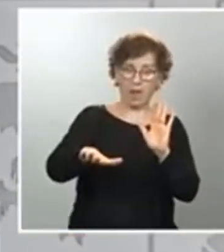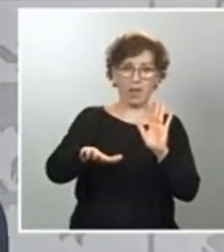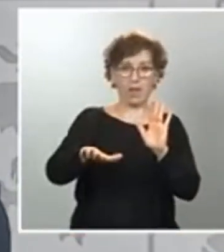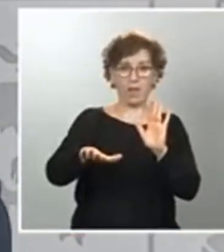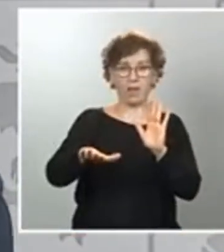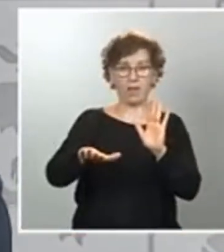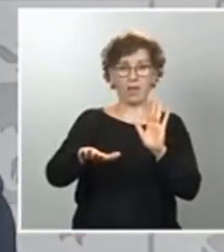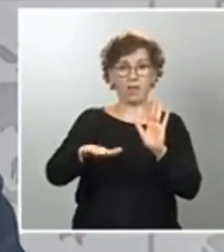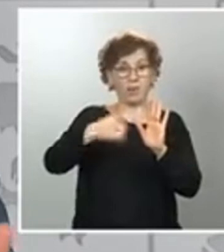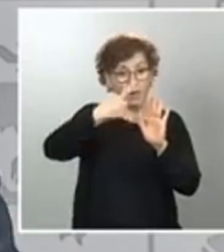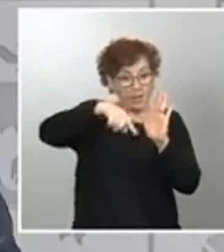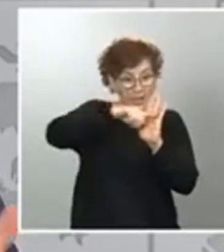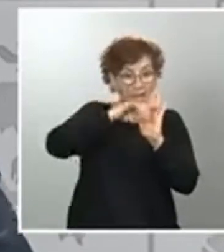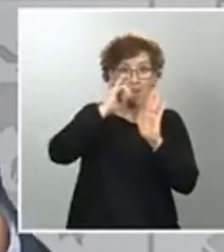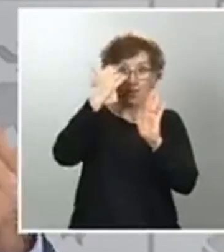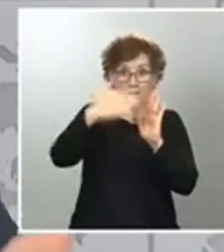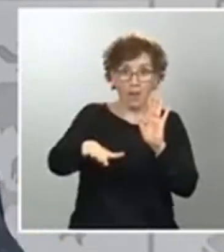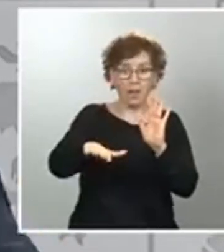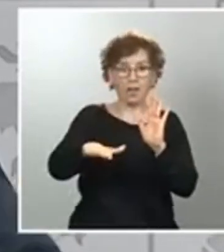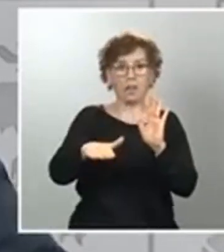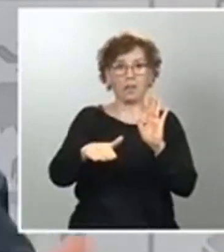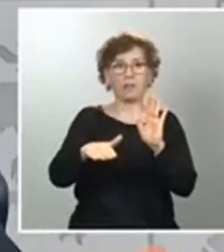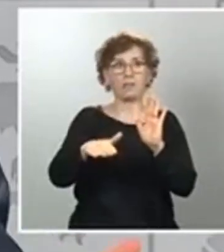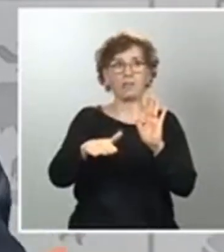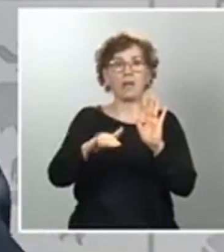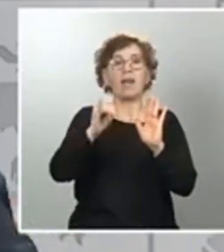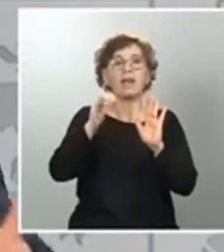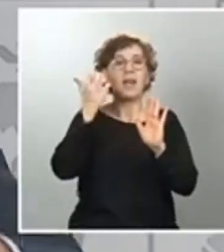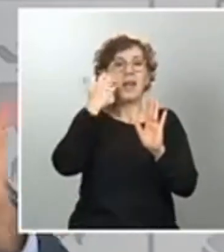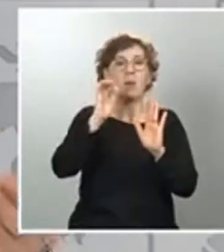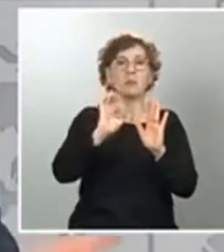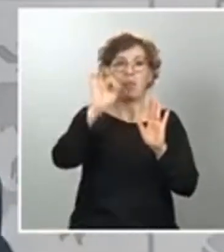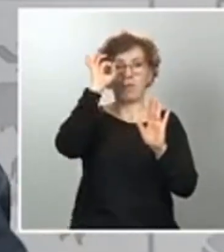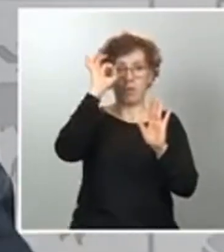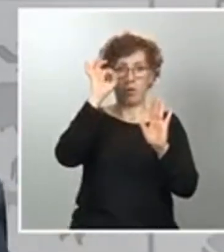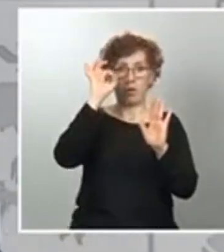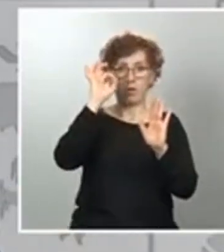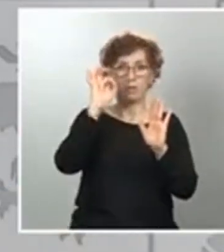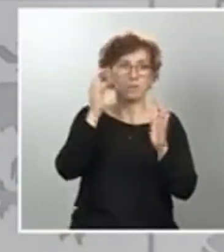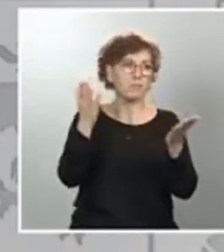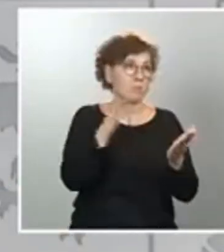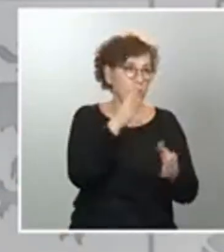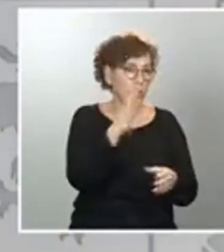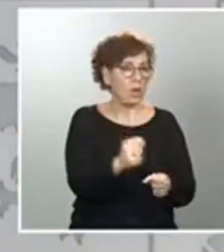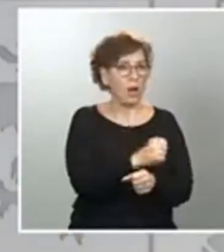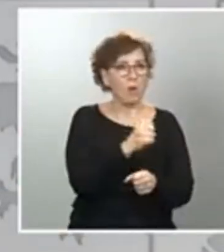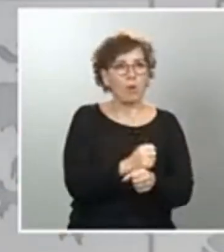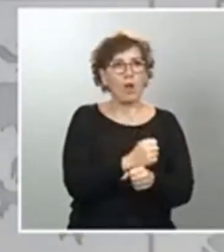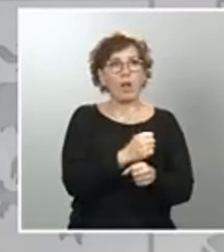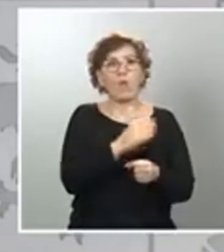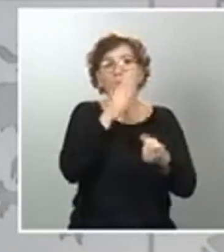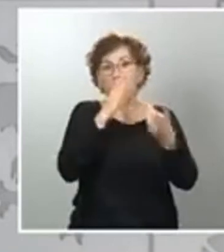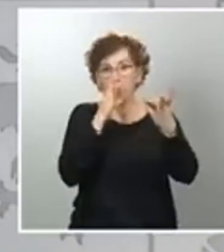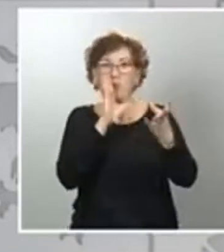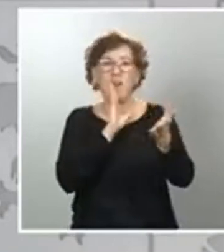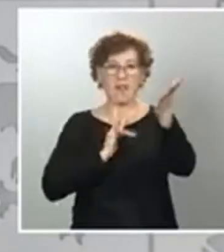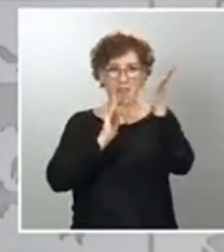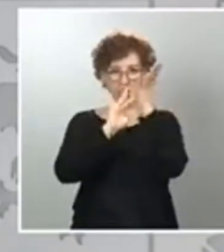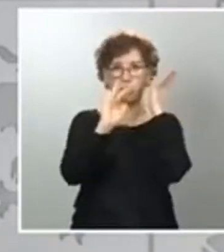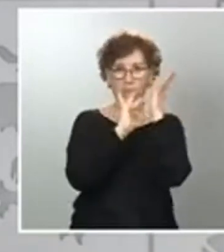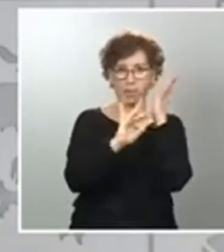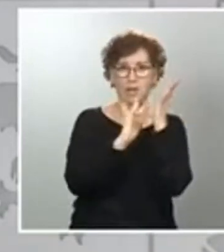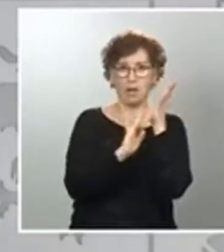lógicamente pues están exceptuadas por razones laborales o de causa mayor como las que le he descrito. Pero lo que